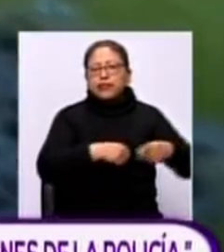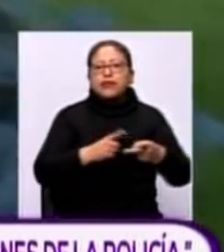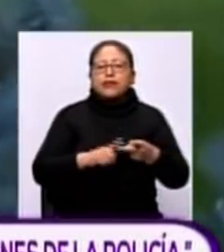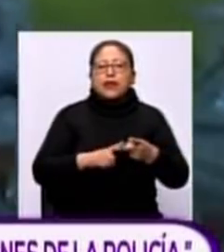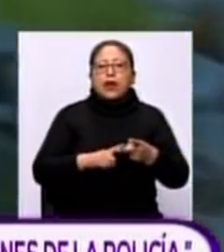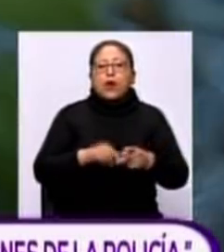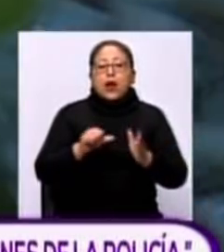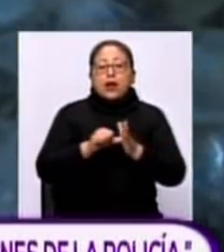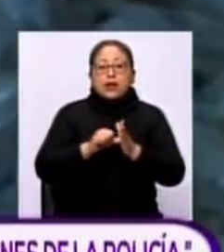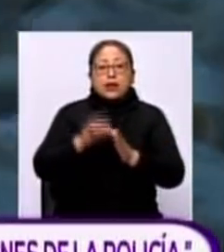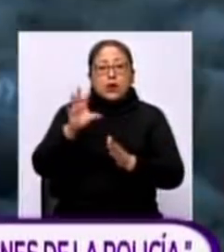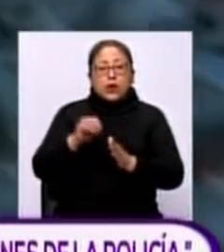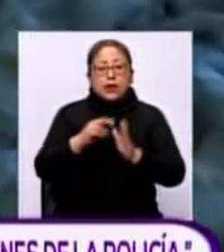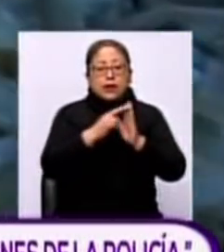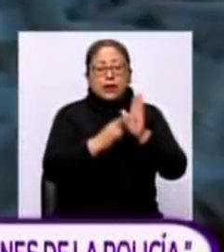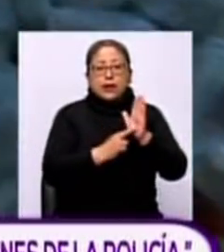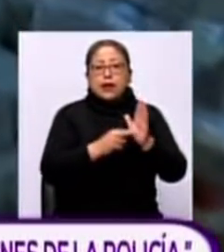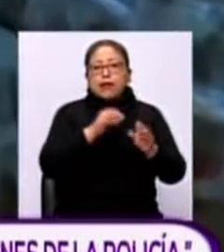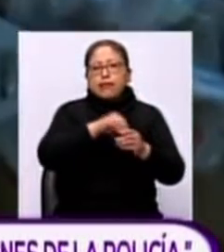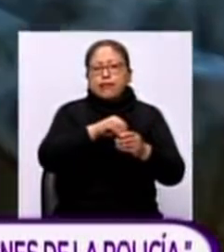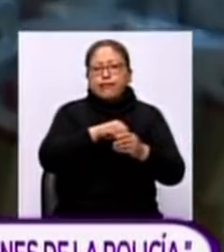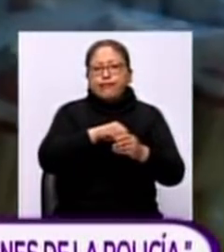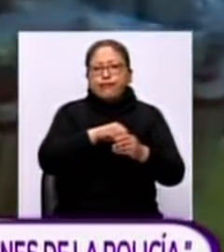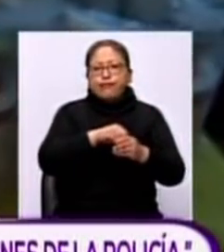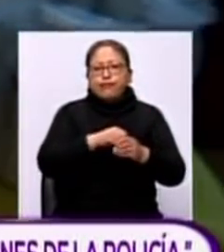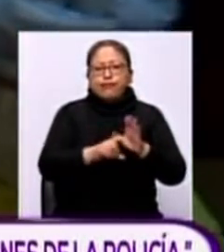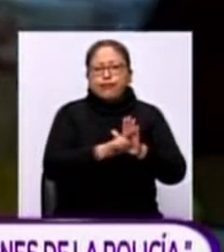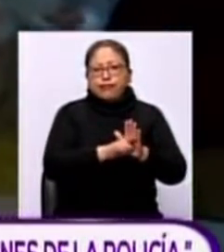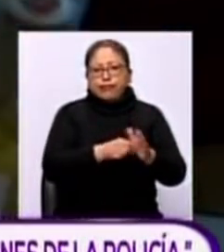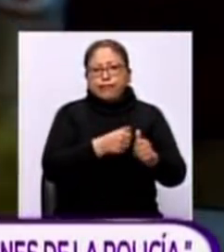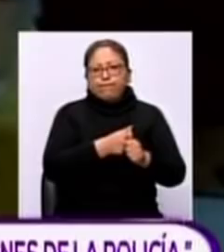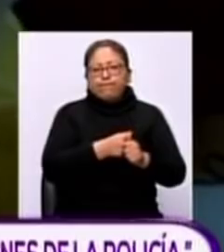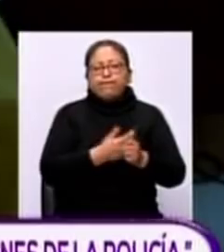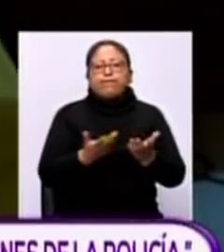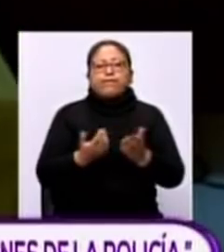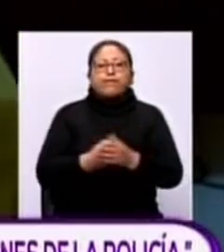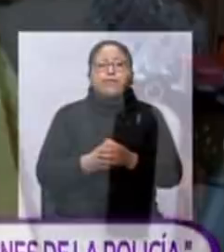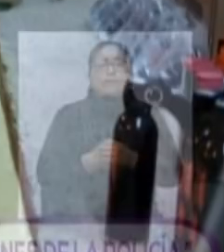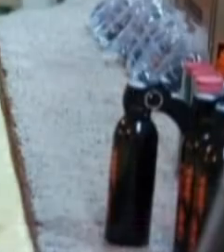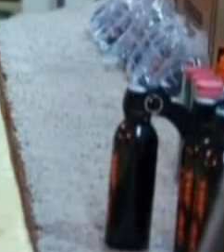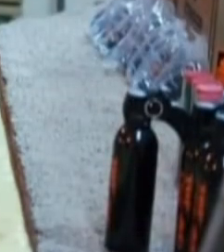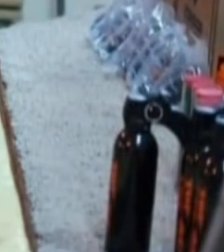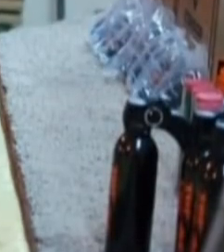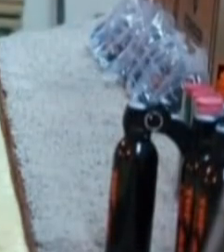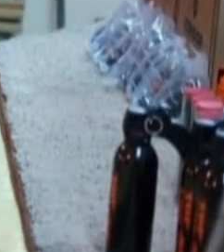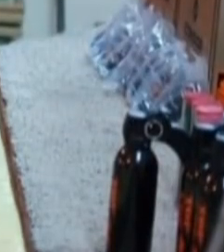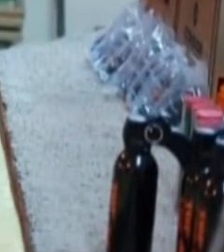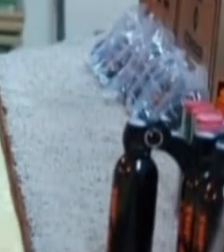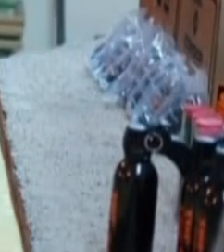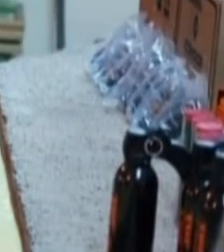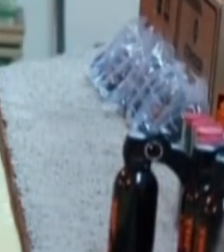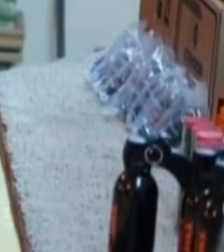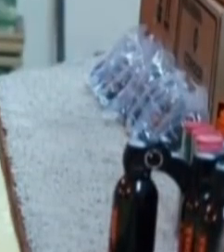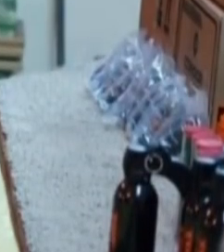este armamento, que hay que destacar. Se descubrió una nota de agradecimiento y está todo vinculado con lo que fue